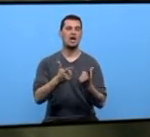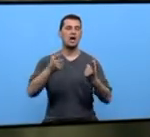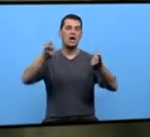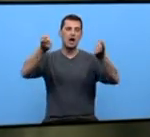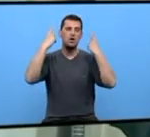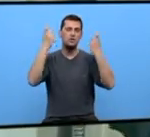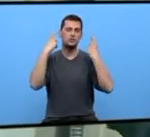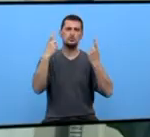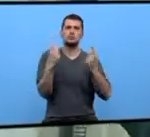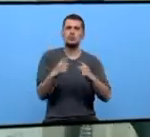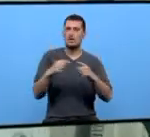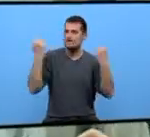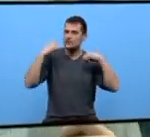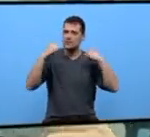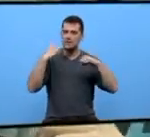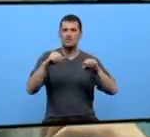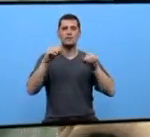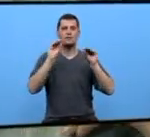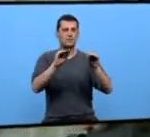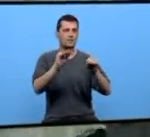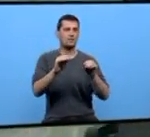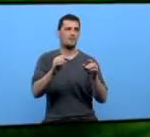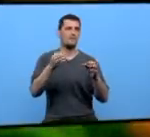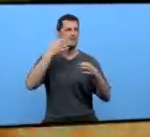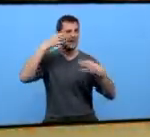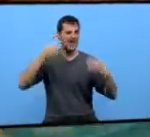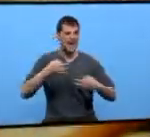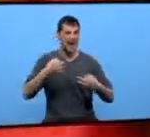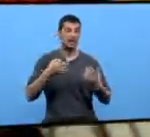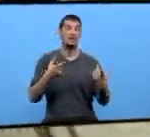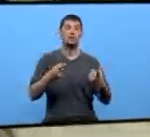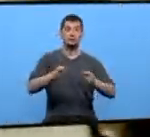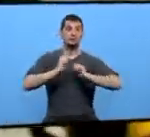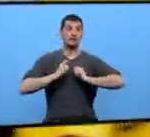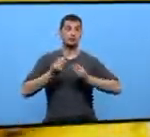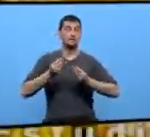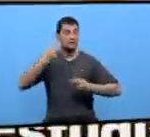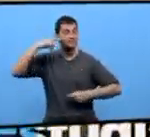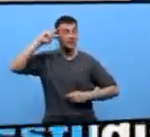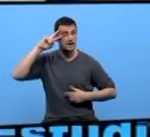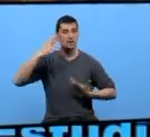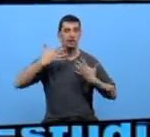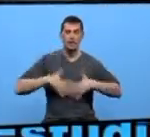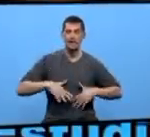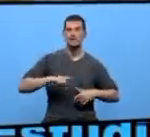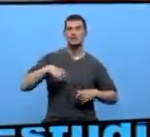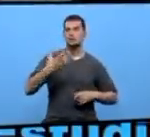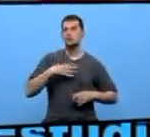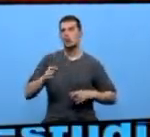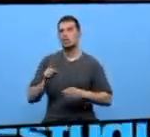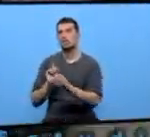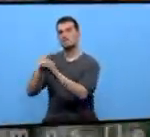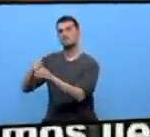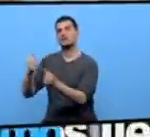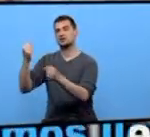da Escola de Imaxe Son unha formación práctica en escenarios reais, cos que adquiren experiencia e que lles axuda a súa futura inserción laboral.